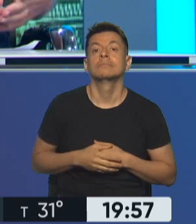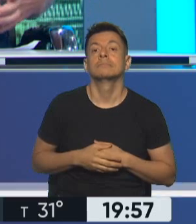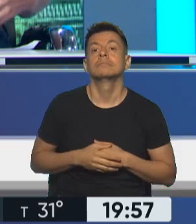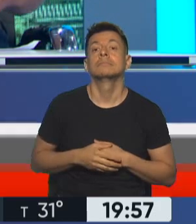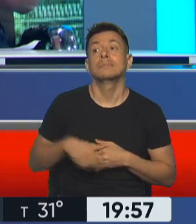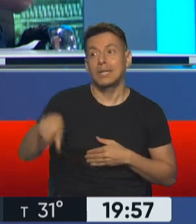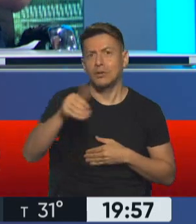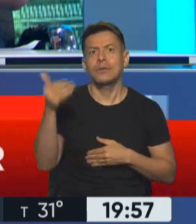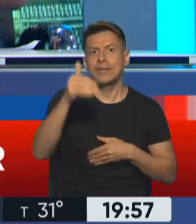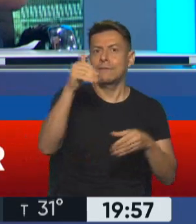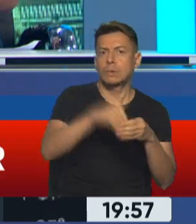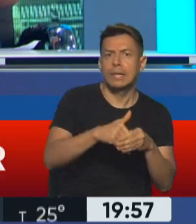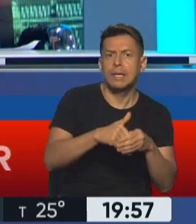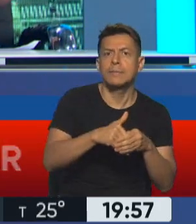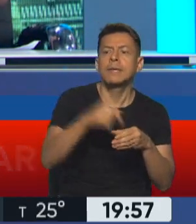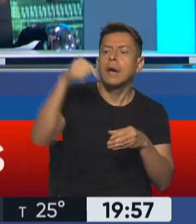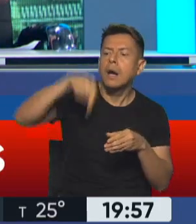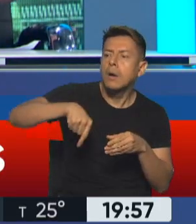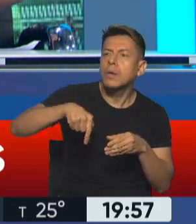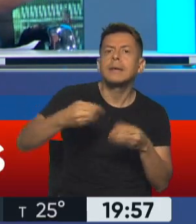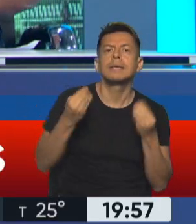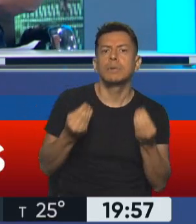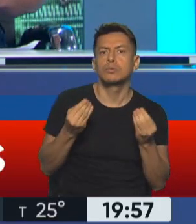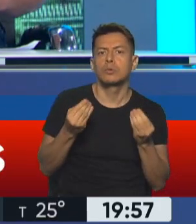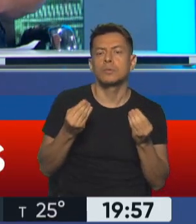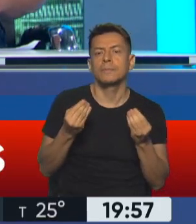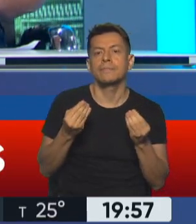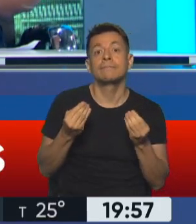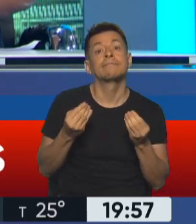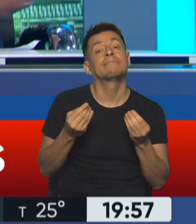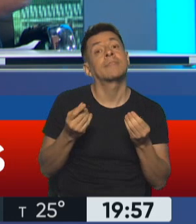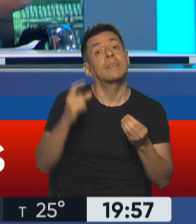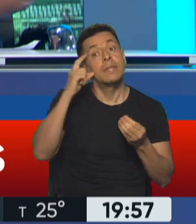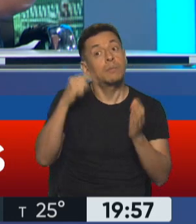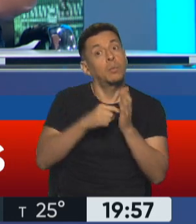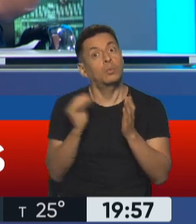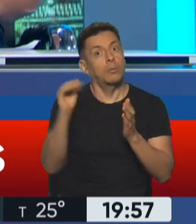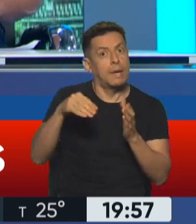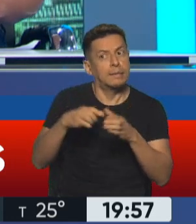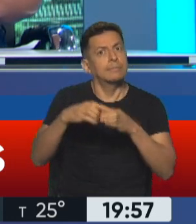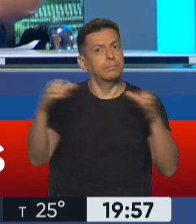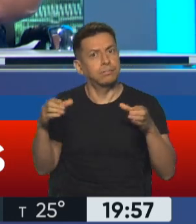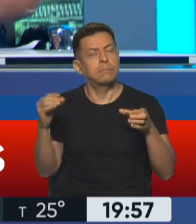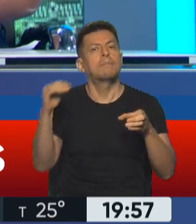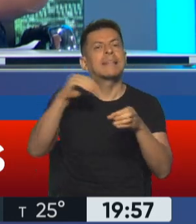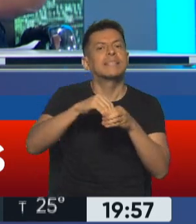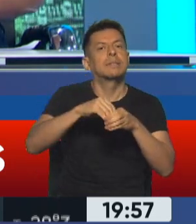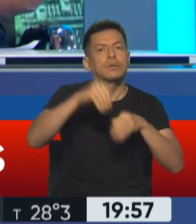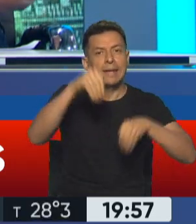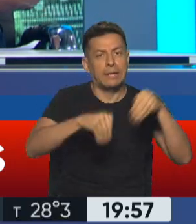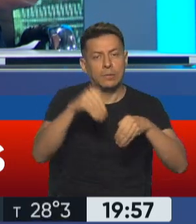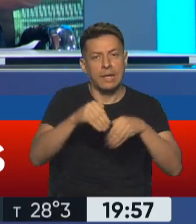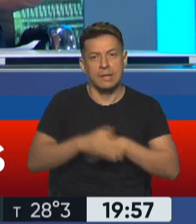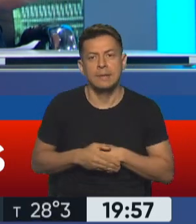presentó a votar. Bueno, ¿qué es lo que pasó esta elección? En definitiva, creció 10 puntos la participación electoral. Estamos hablando de